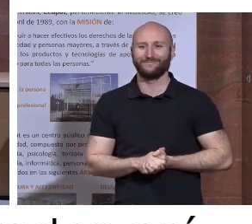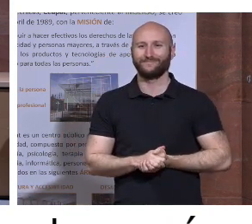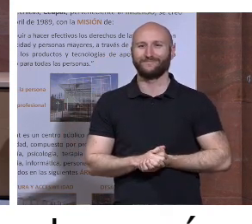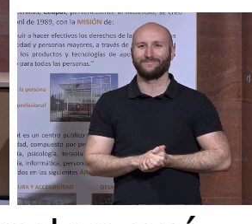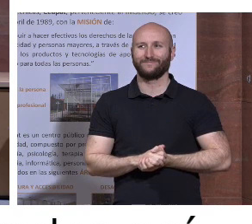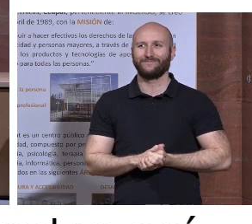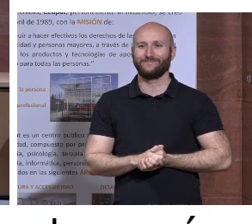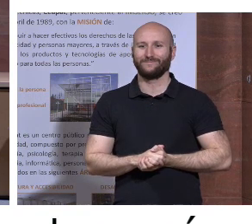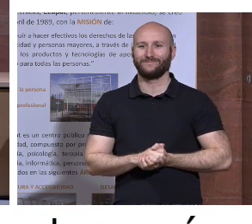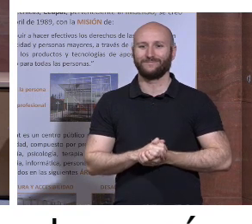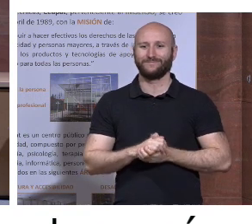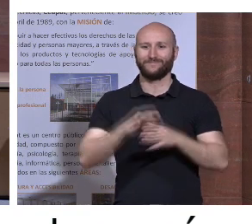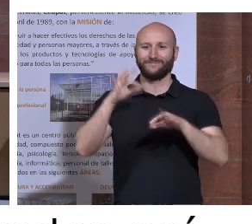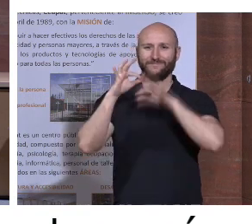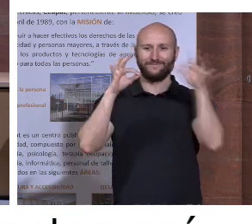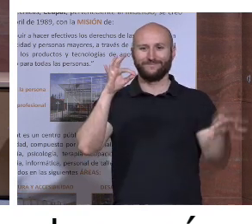Y lo ponemos aquí.